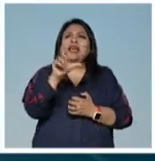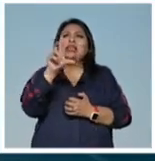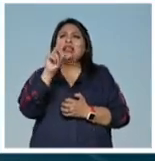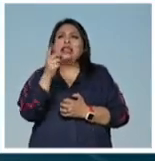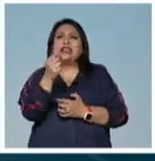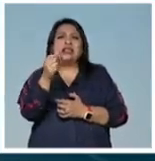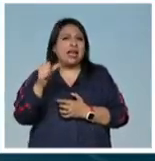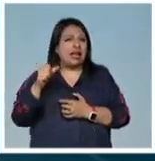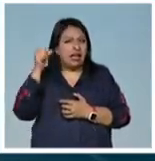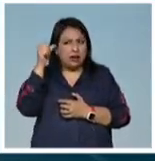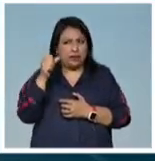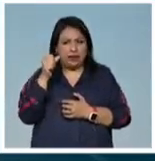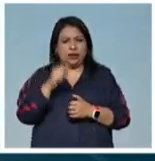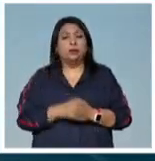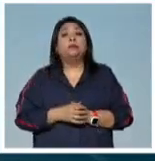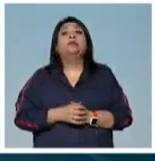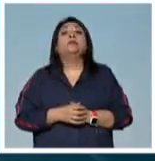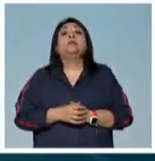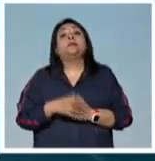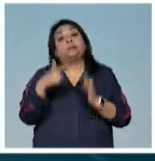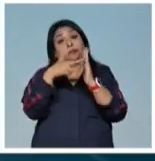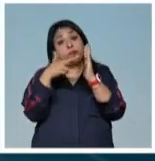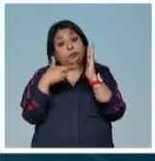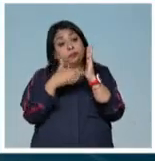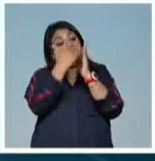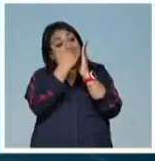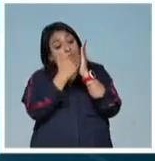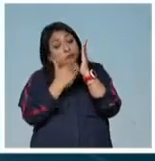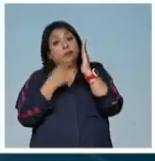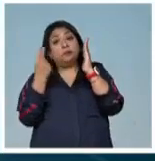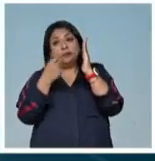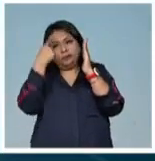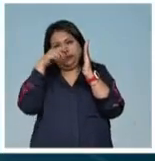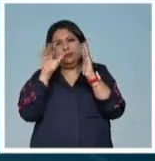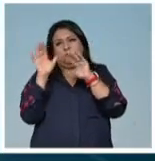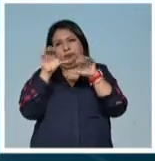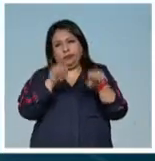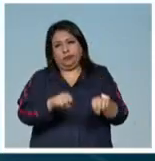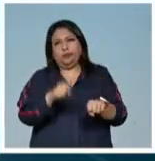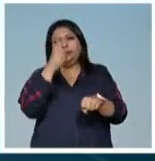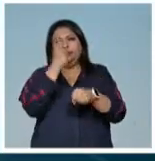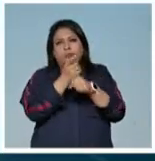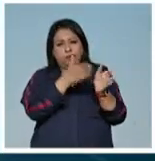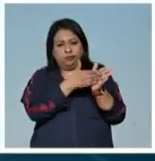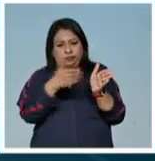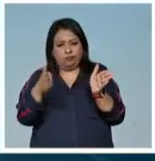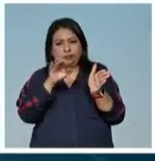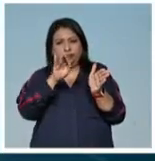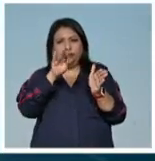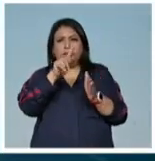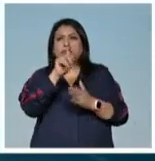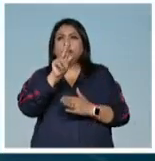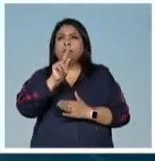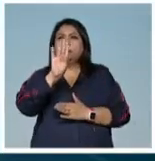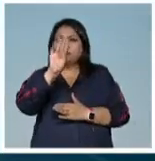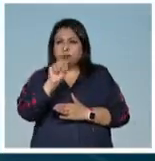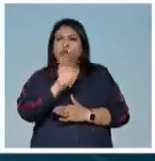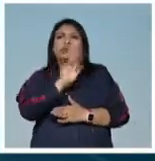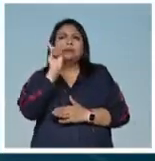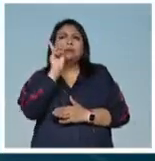30 de abril de este año. La regla, alineamientos y requisitos para el registro al primer periodo de EFICINE 189